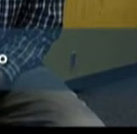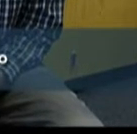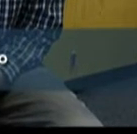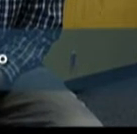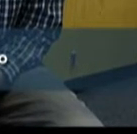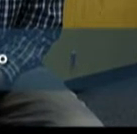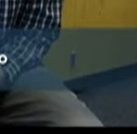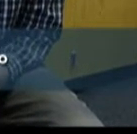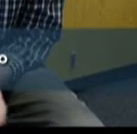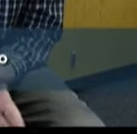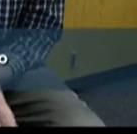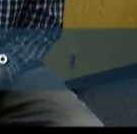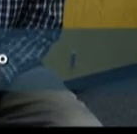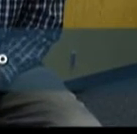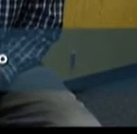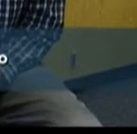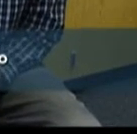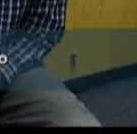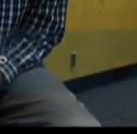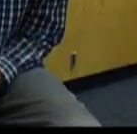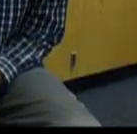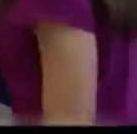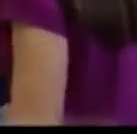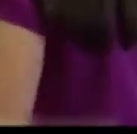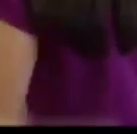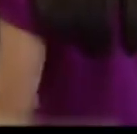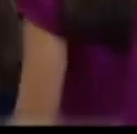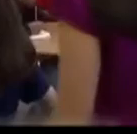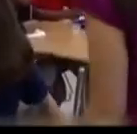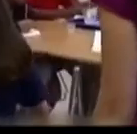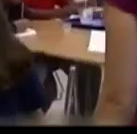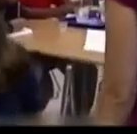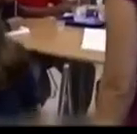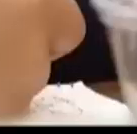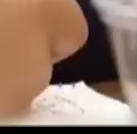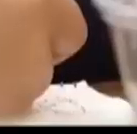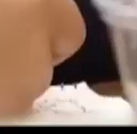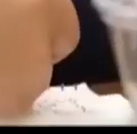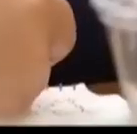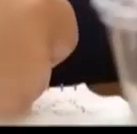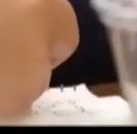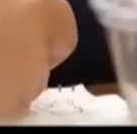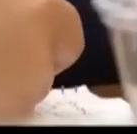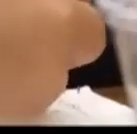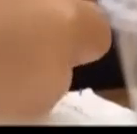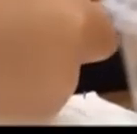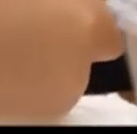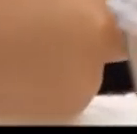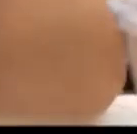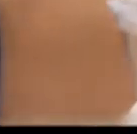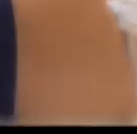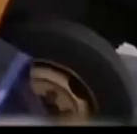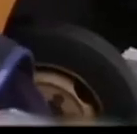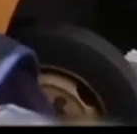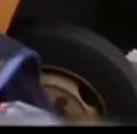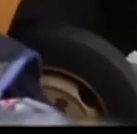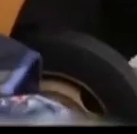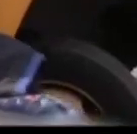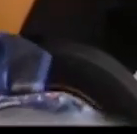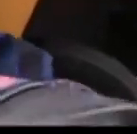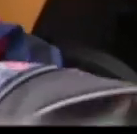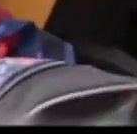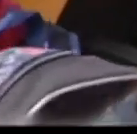their Spanish is still a bit broken. De acuerdo con datos del Centro de Investigaciones Pew, en 2014